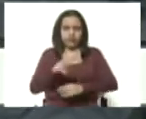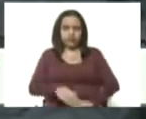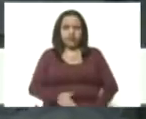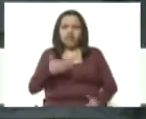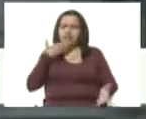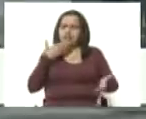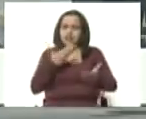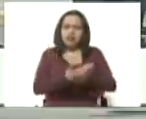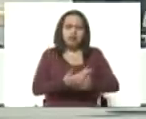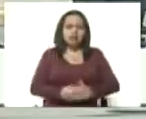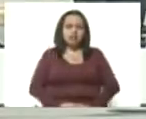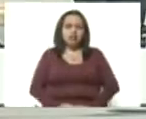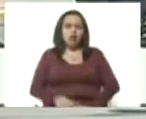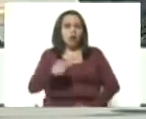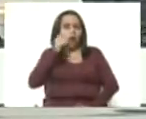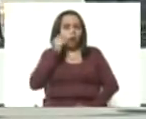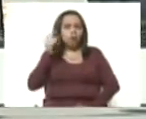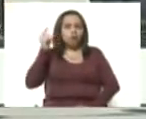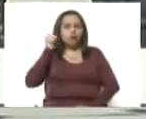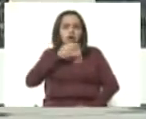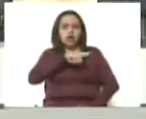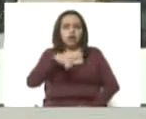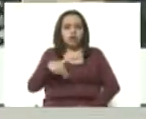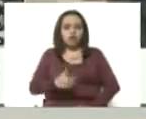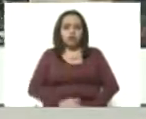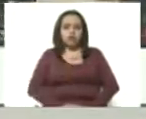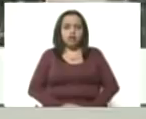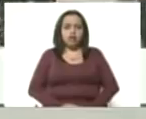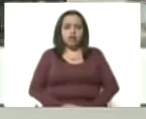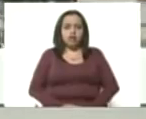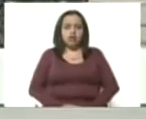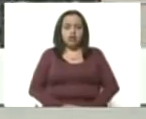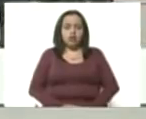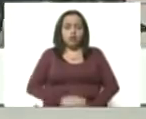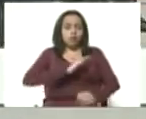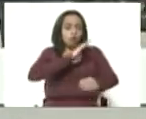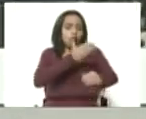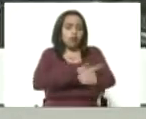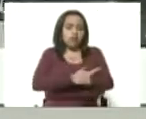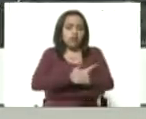gracias a los hombres y mujeres de nuestra Fuerza de Acción Especial,